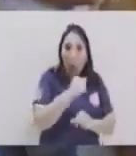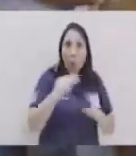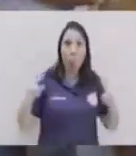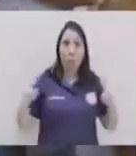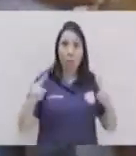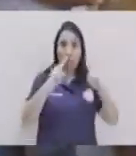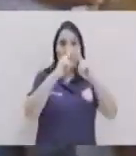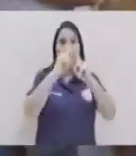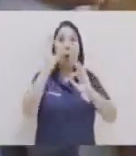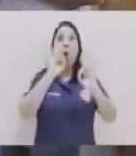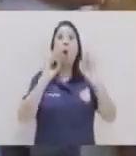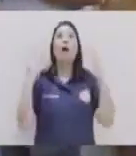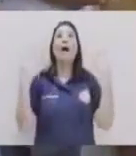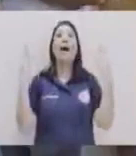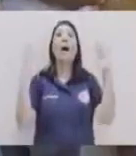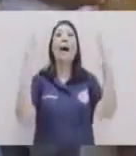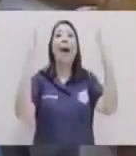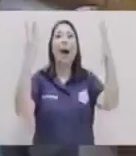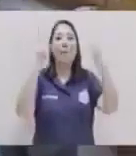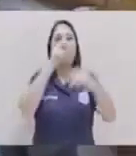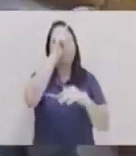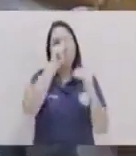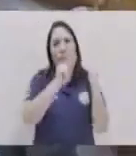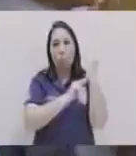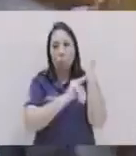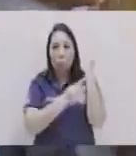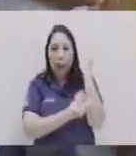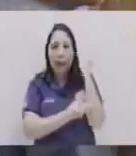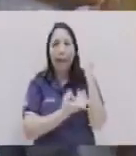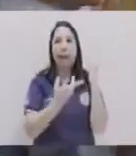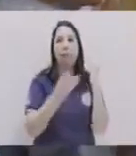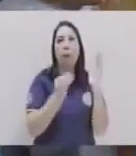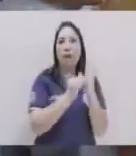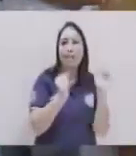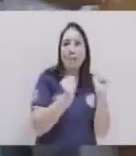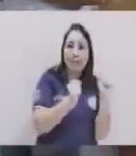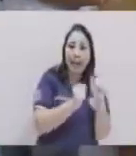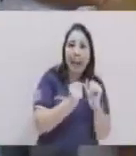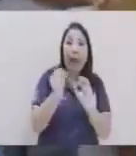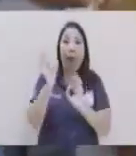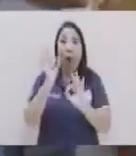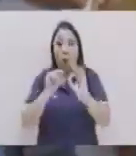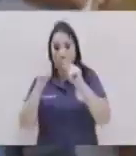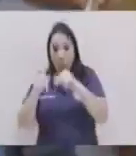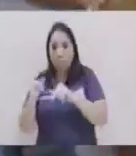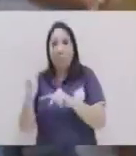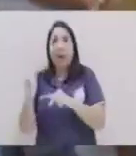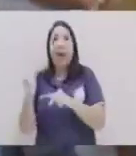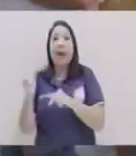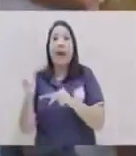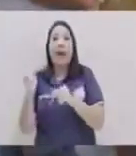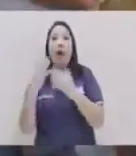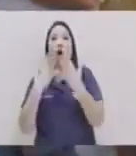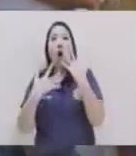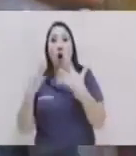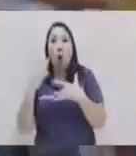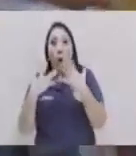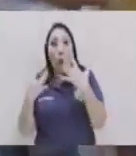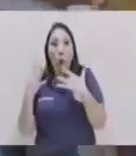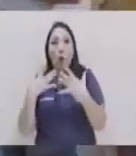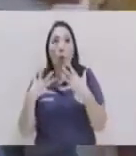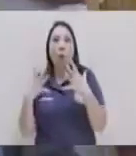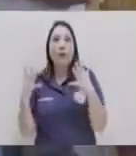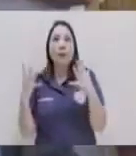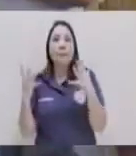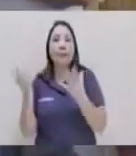a los campos del altiplano, y lo opuesto serían los colores cálidos. Ya más como de